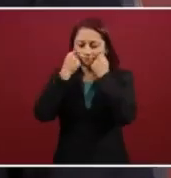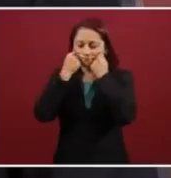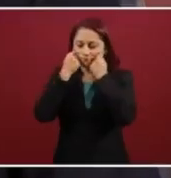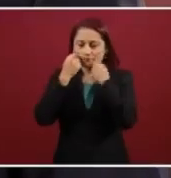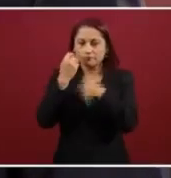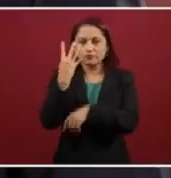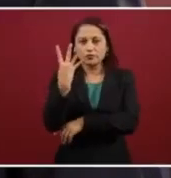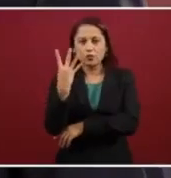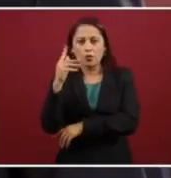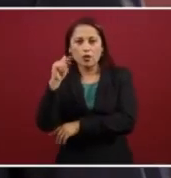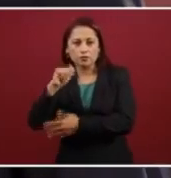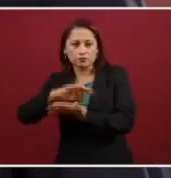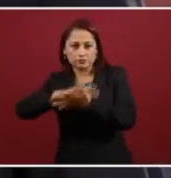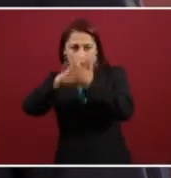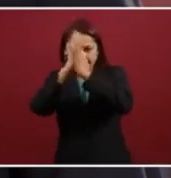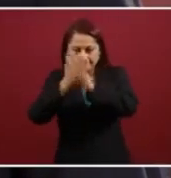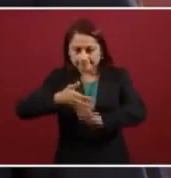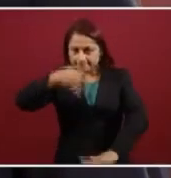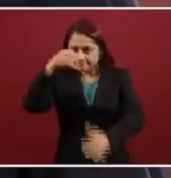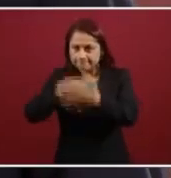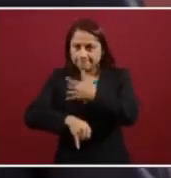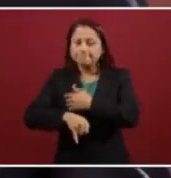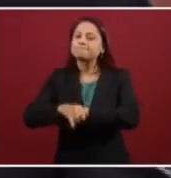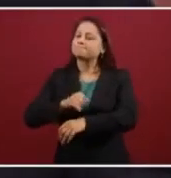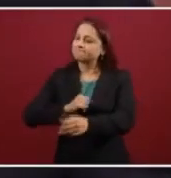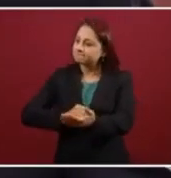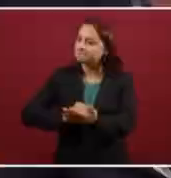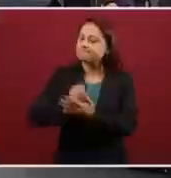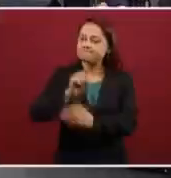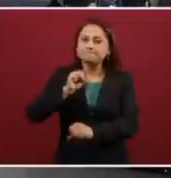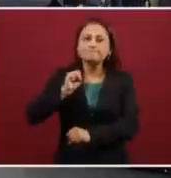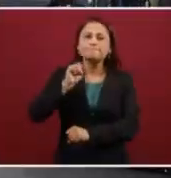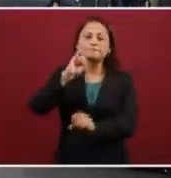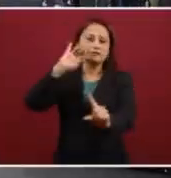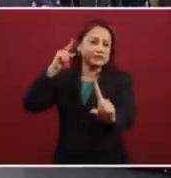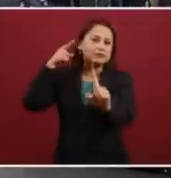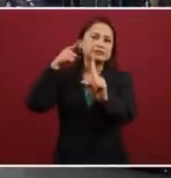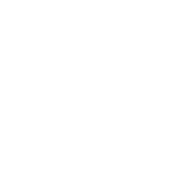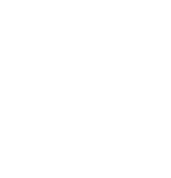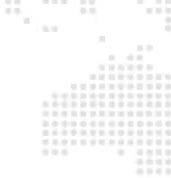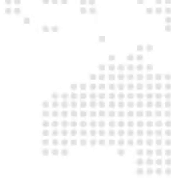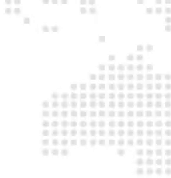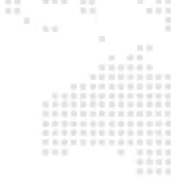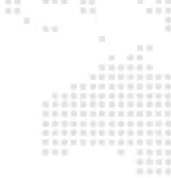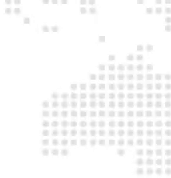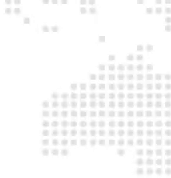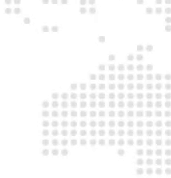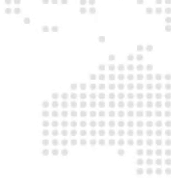va y vamos bien. Con información de Verónica Torres Lizama, Notimex.